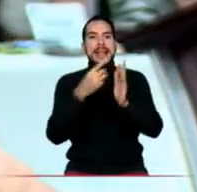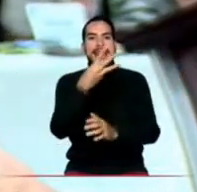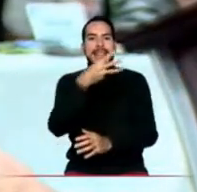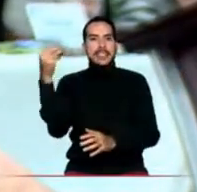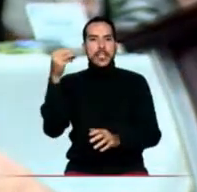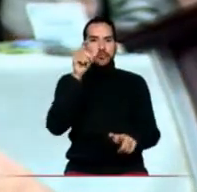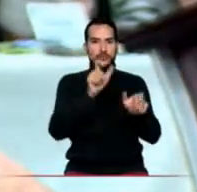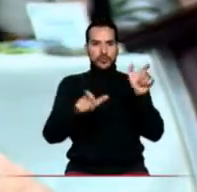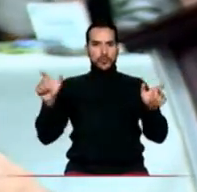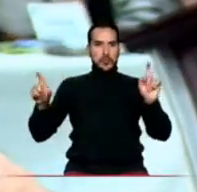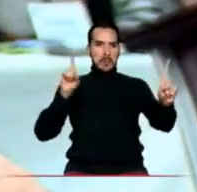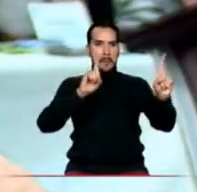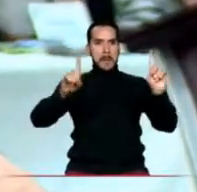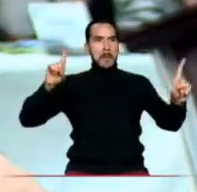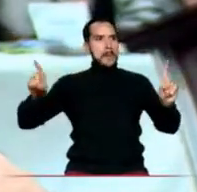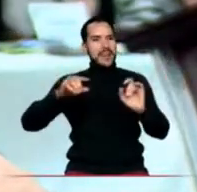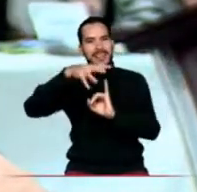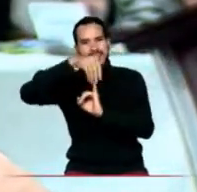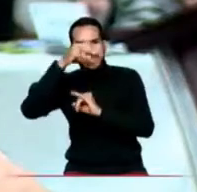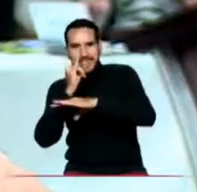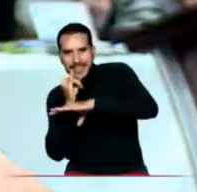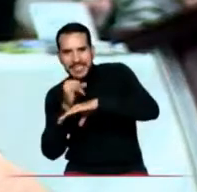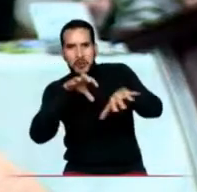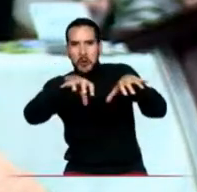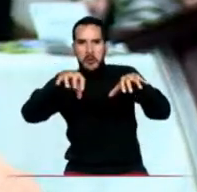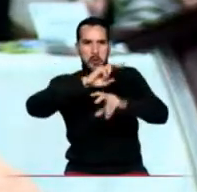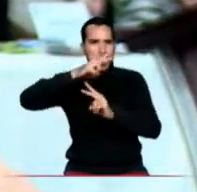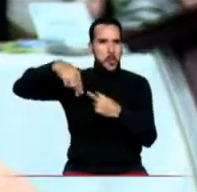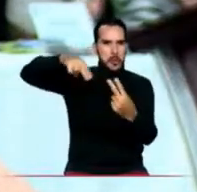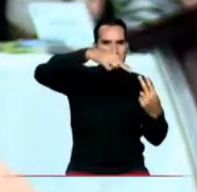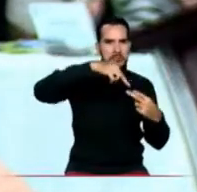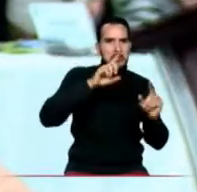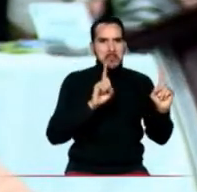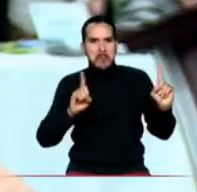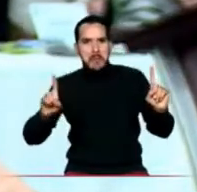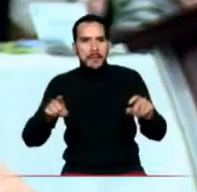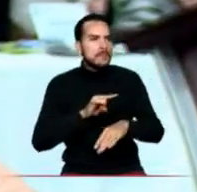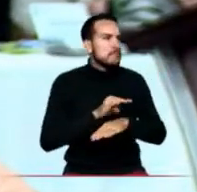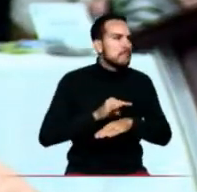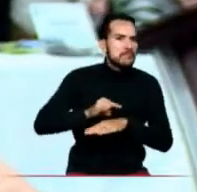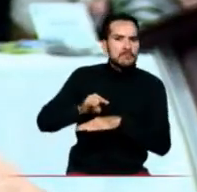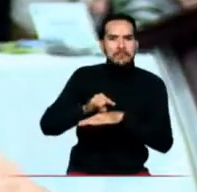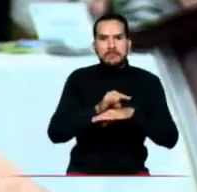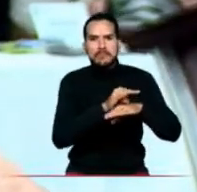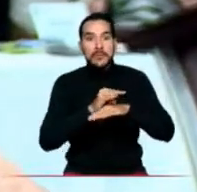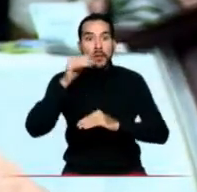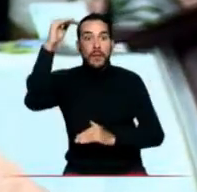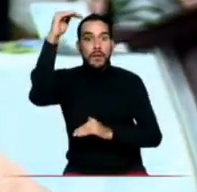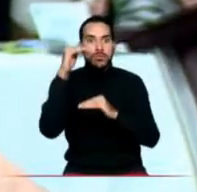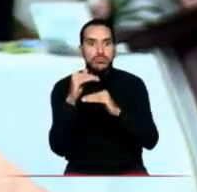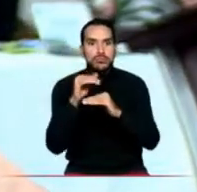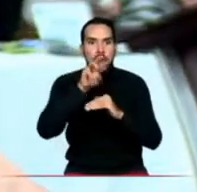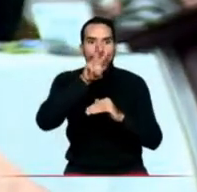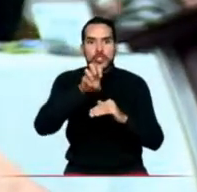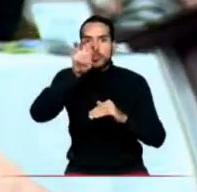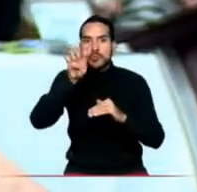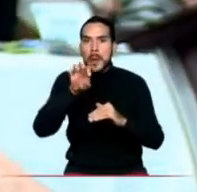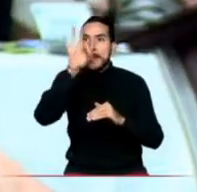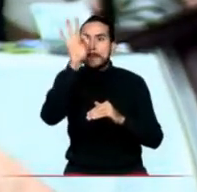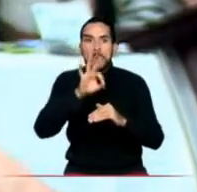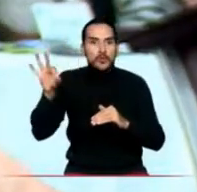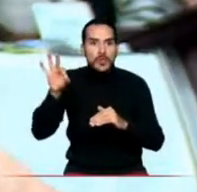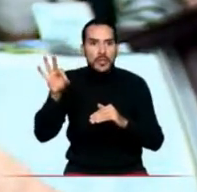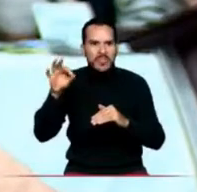escenarios deportivos, tuvimos un balance muy positivo, una reducción del 89% en todos los delitos de alto